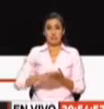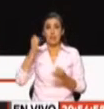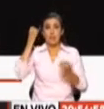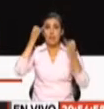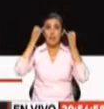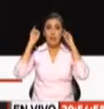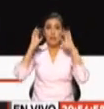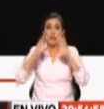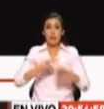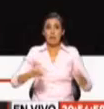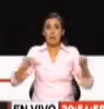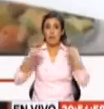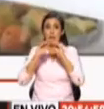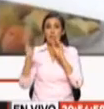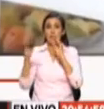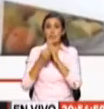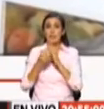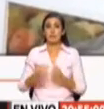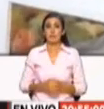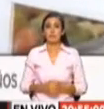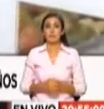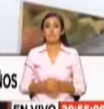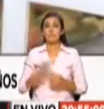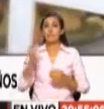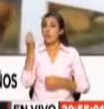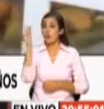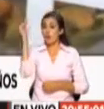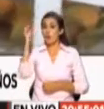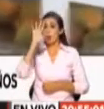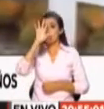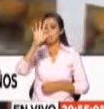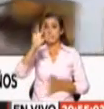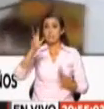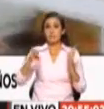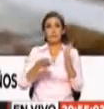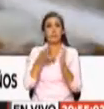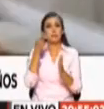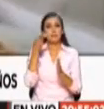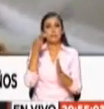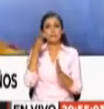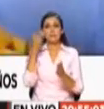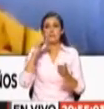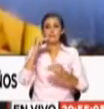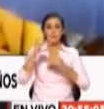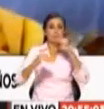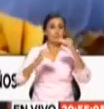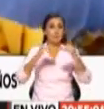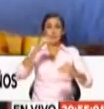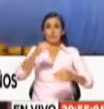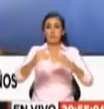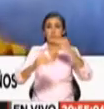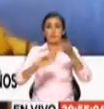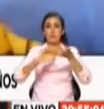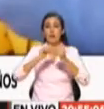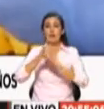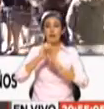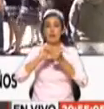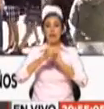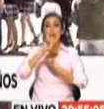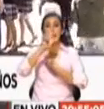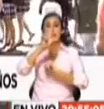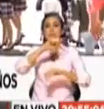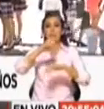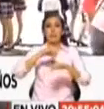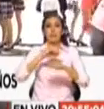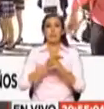mandar algo que más bien les dé energía. Los jóvenes deben comer 5 veces al día, con un intervalo de 3 a 4 horas entre cada comida. Un